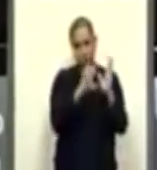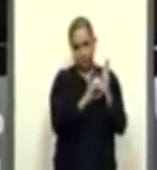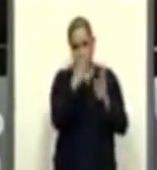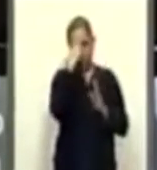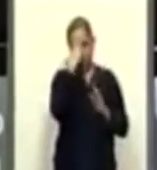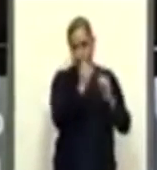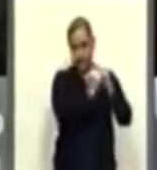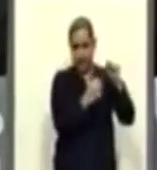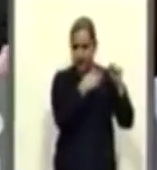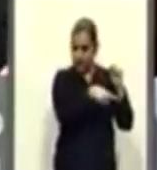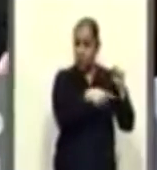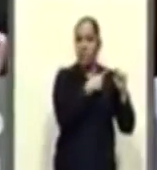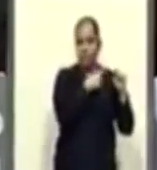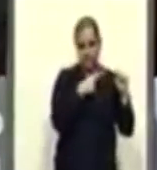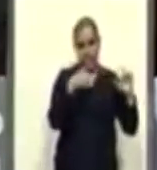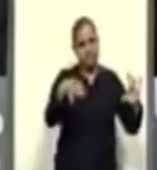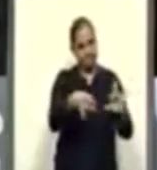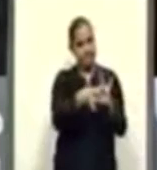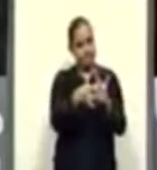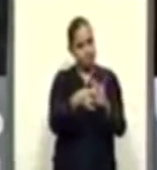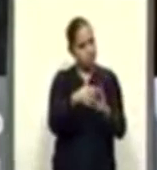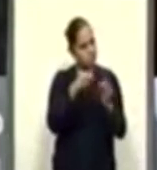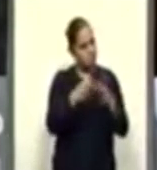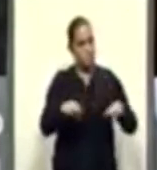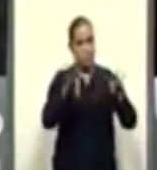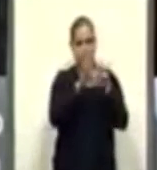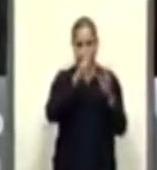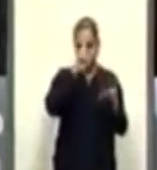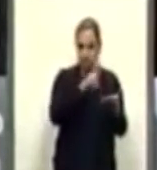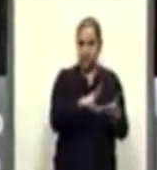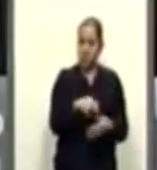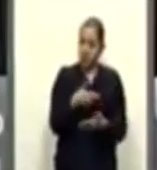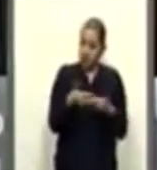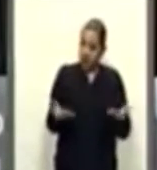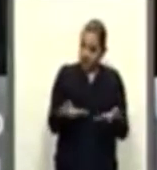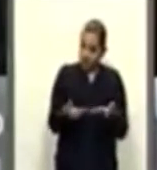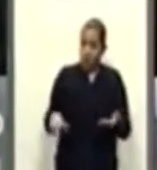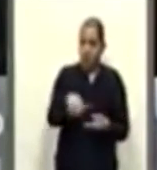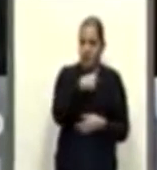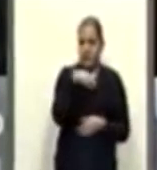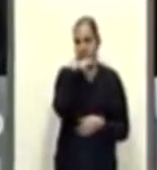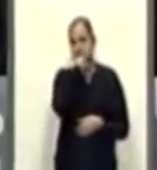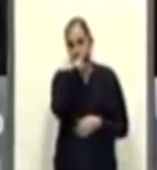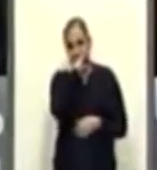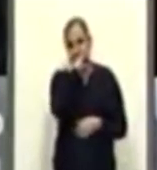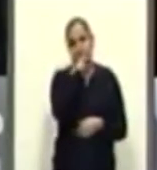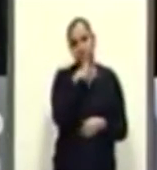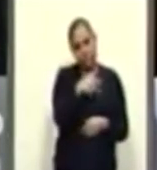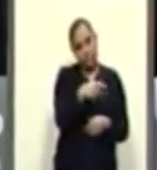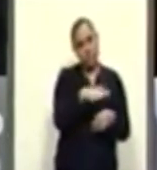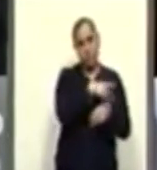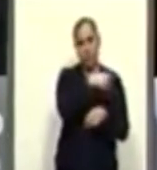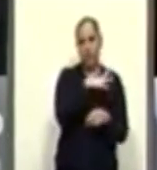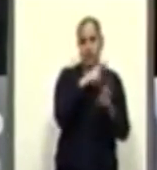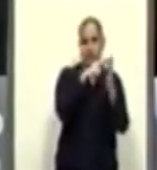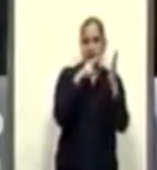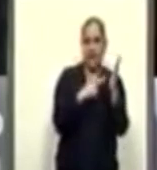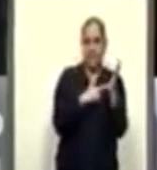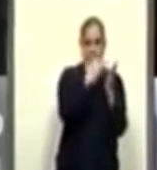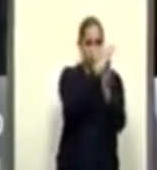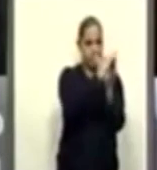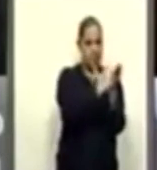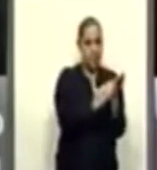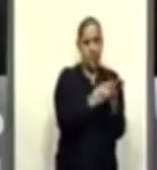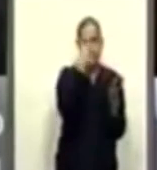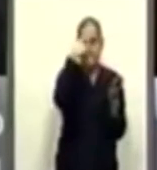se haga valer. Nos preocupa mucho, sobre todo ahora que tenemos un reglamento recaudatorio impositivo a